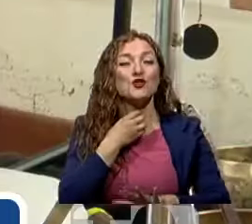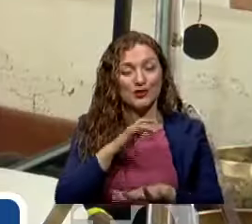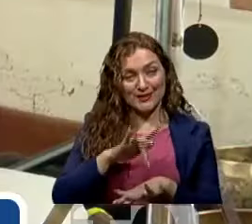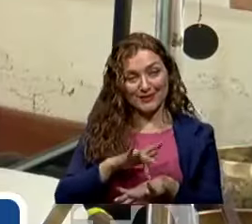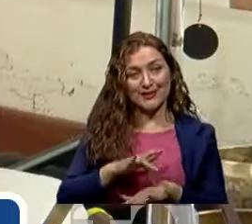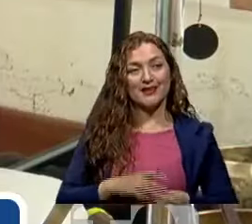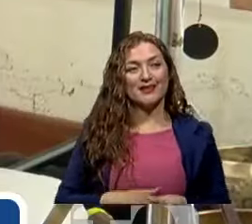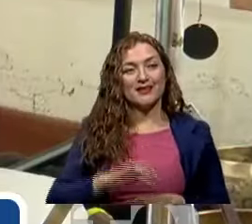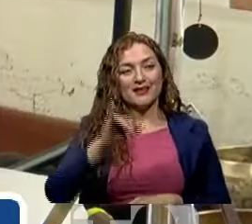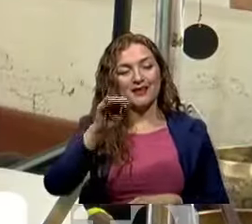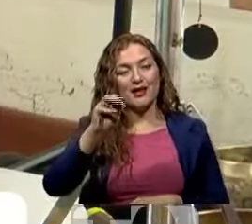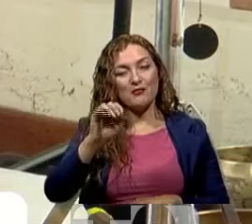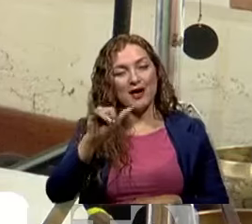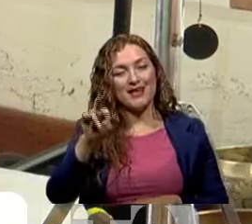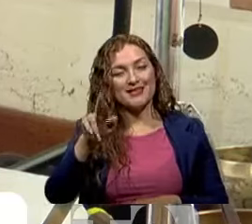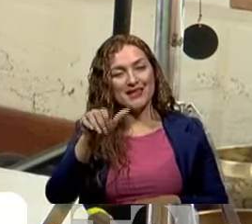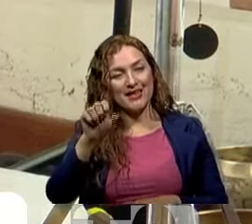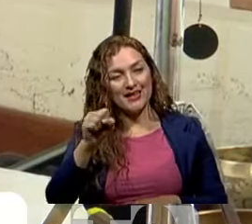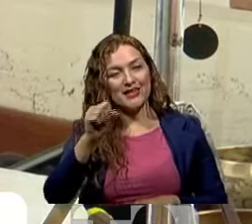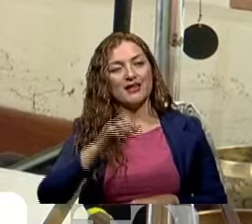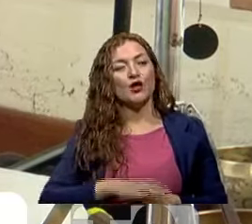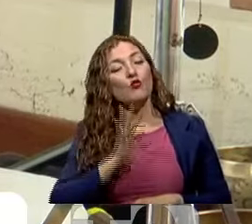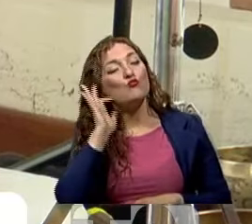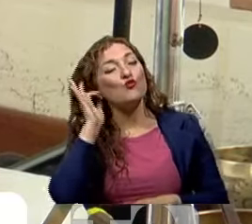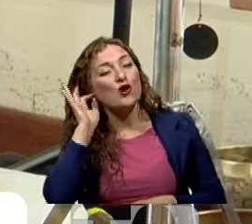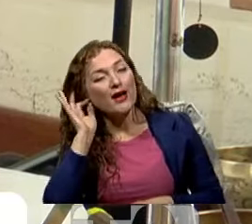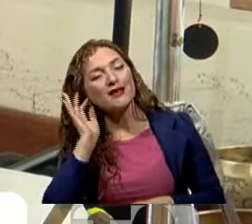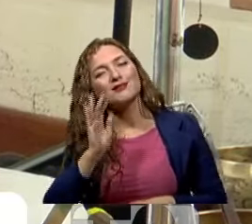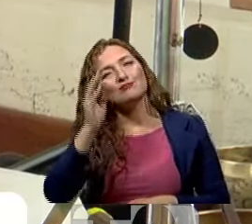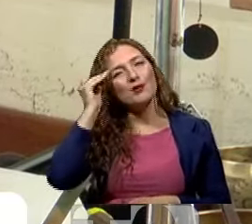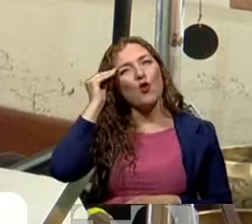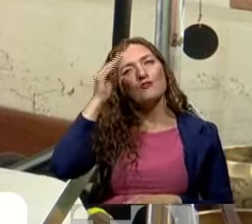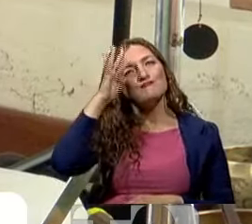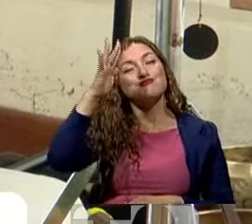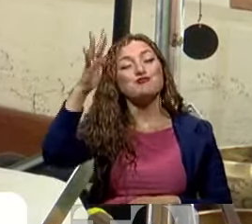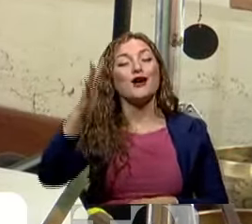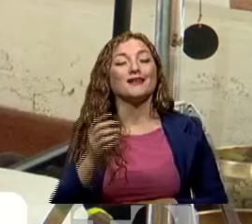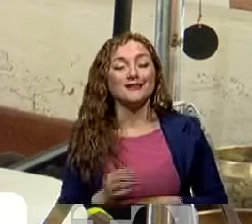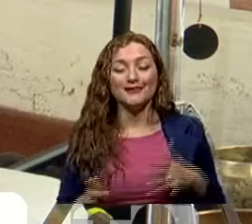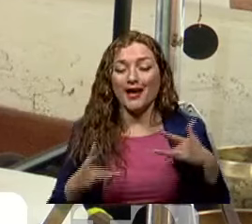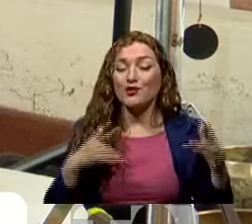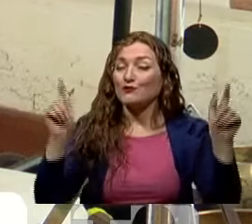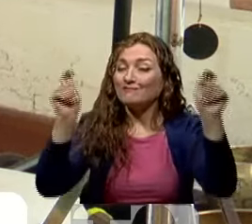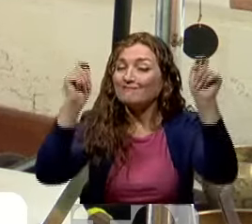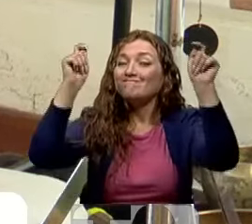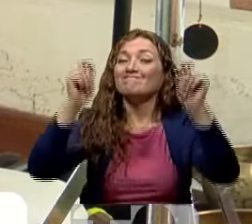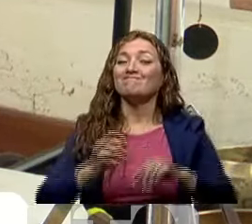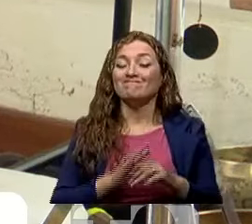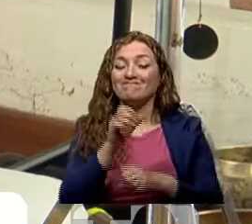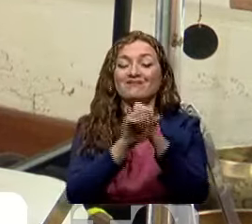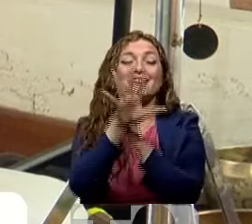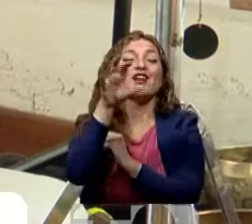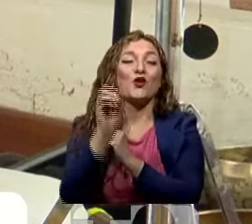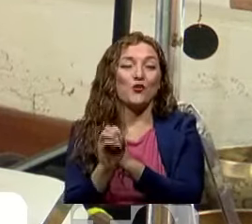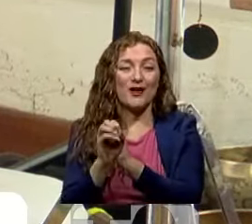cita. Imayeras, Mujeres de la Memoria y el Imaginario Andino, obra con la que estamos celebrando mis 50